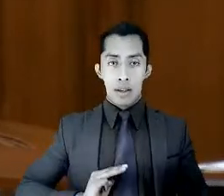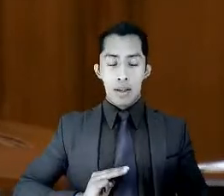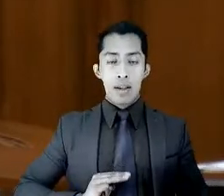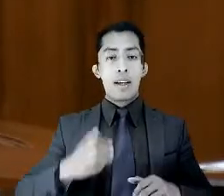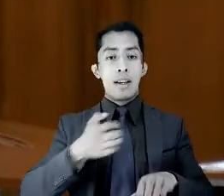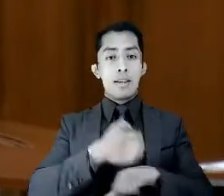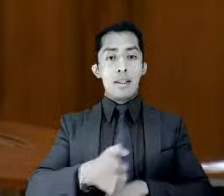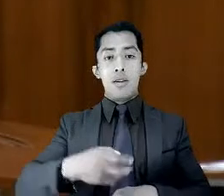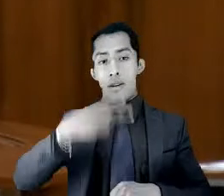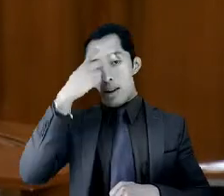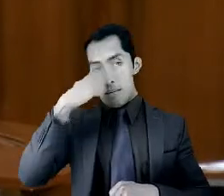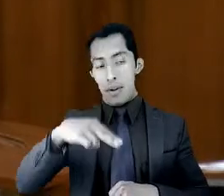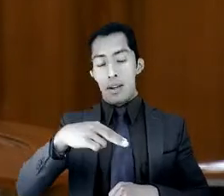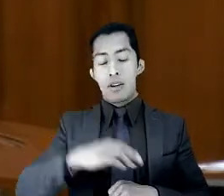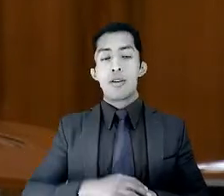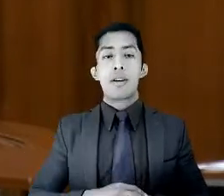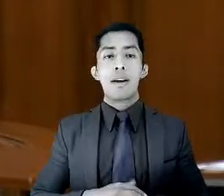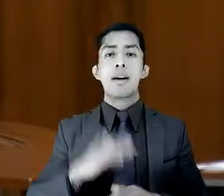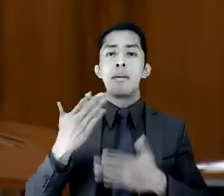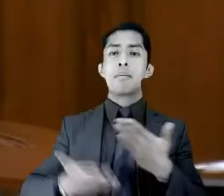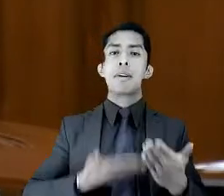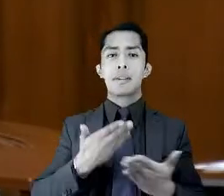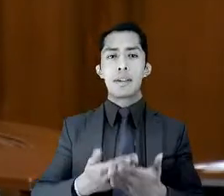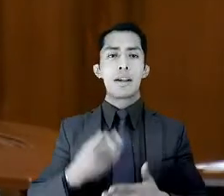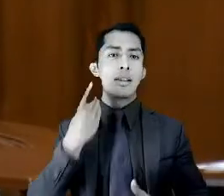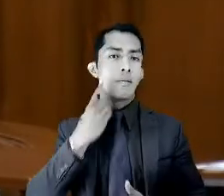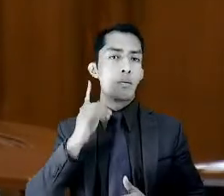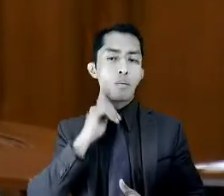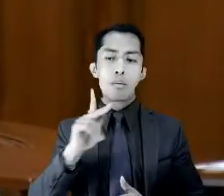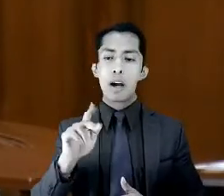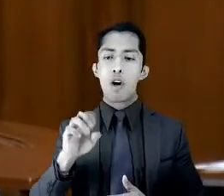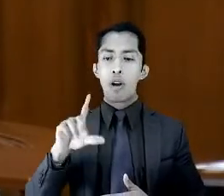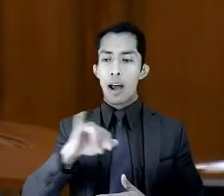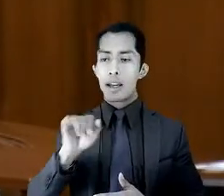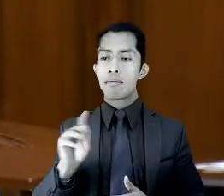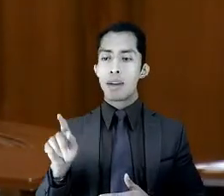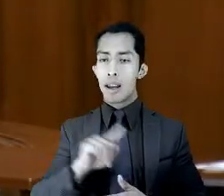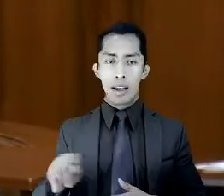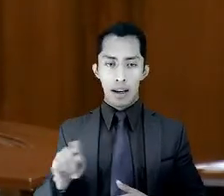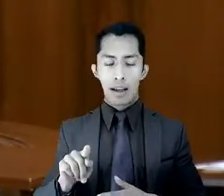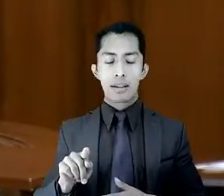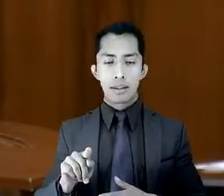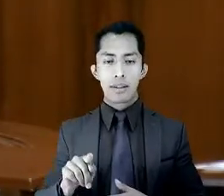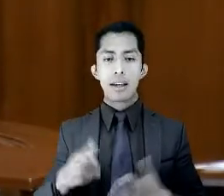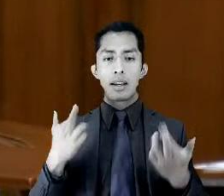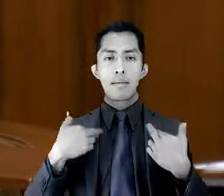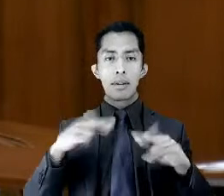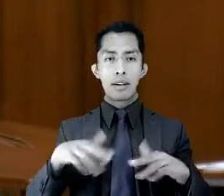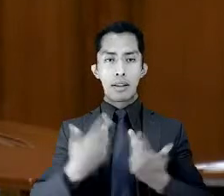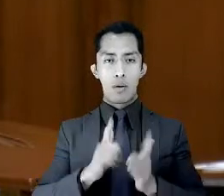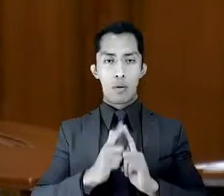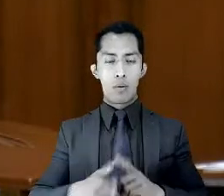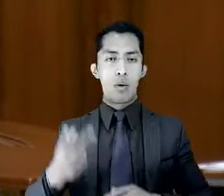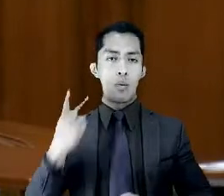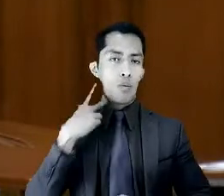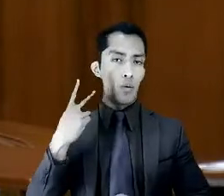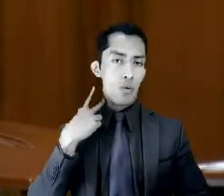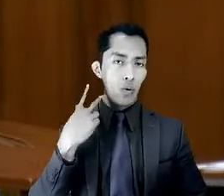del Estado de México, presentada por la diputada Paola Jiménez Hernández, en nombre del Grupo